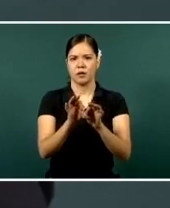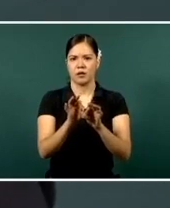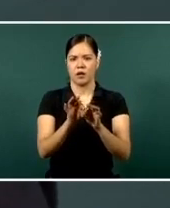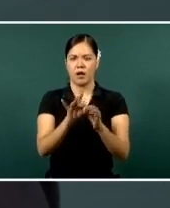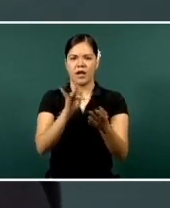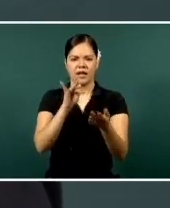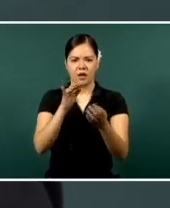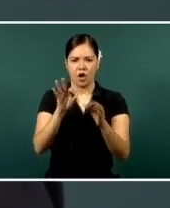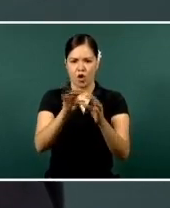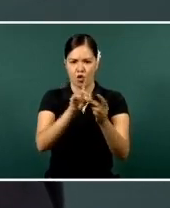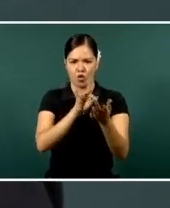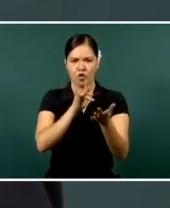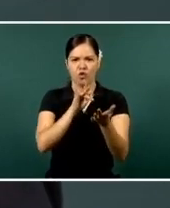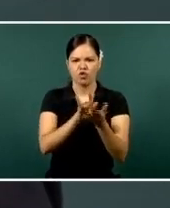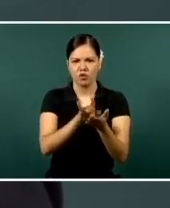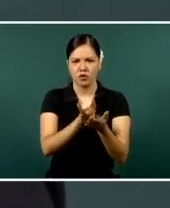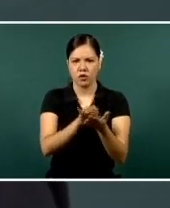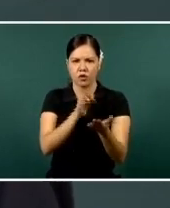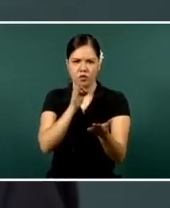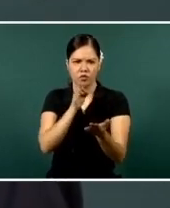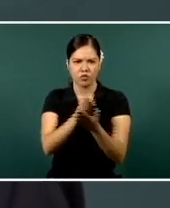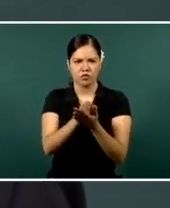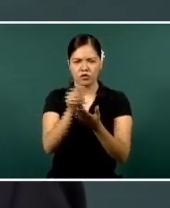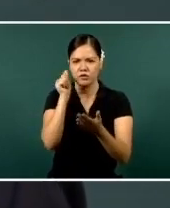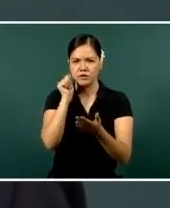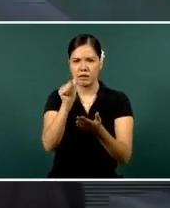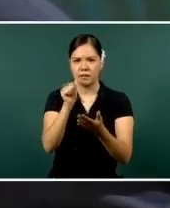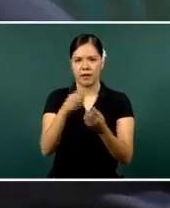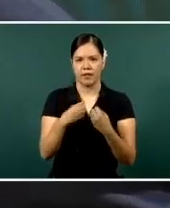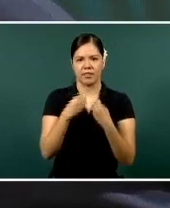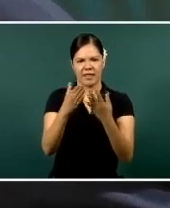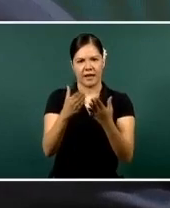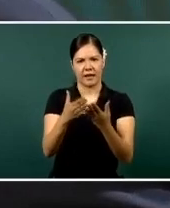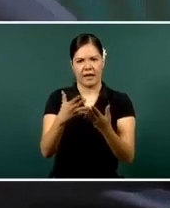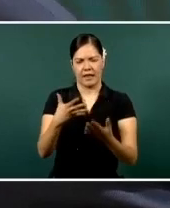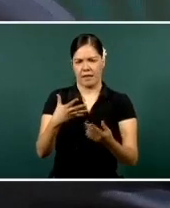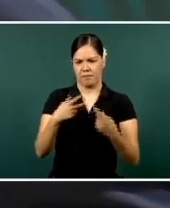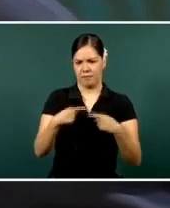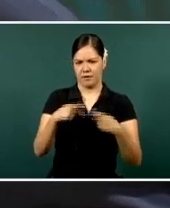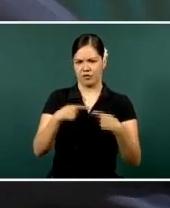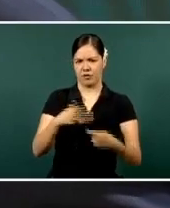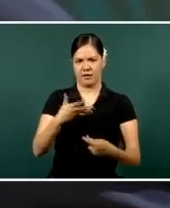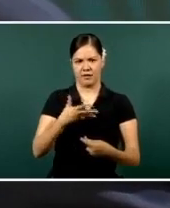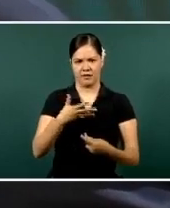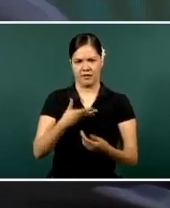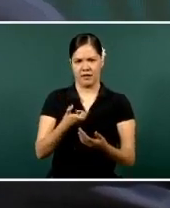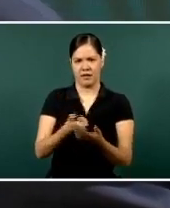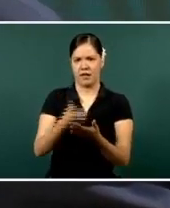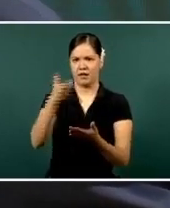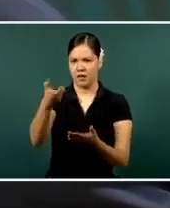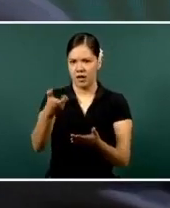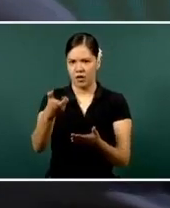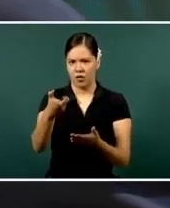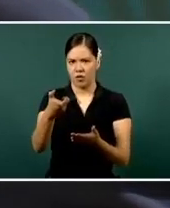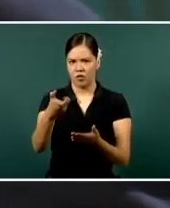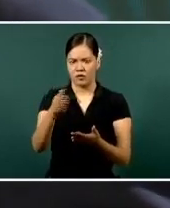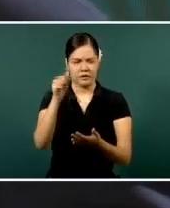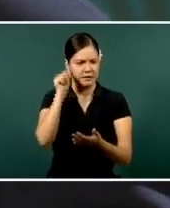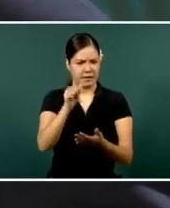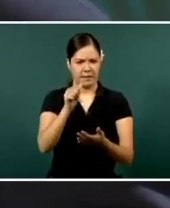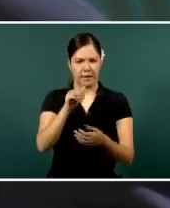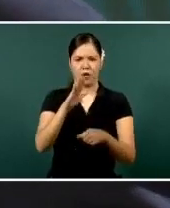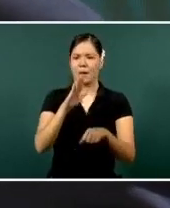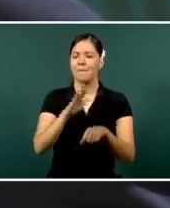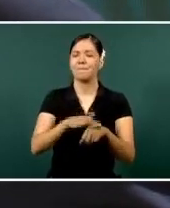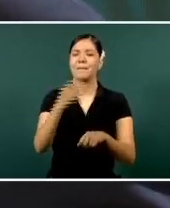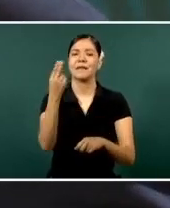más al que tiene menos y más lo necesita.